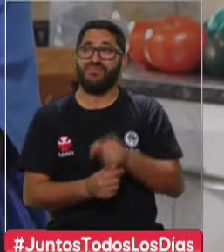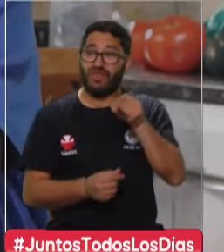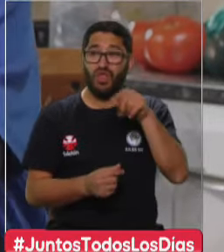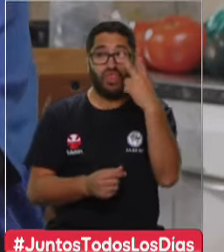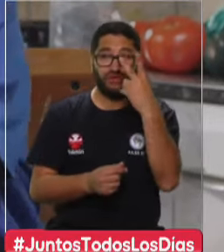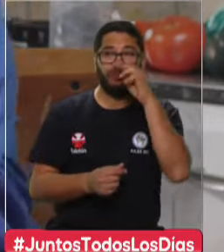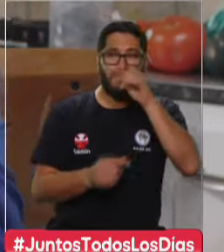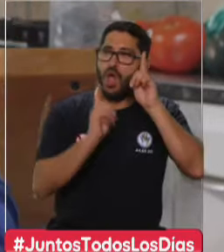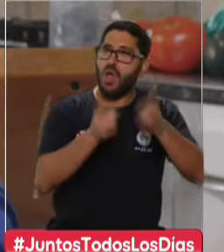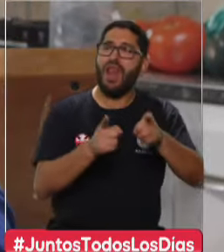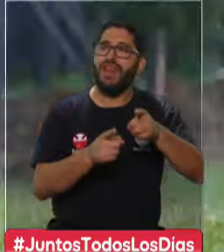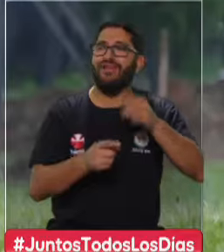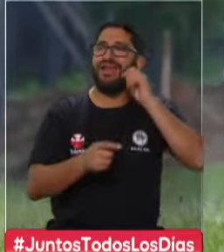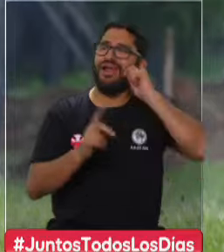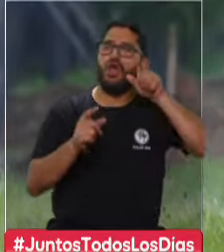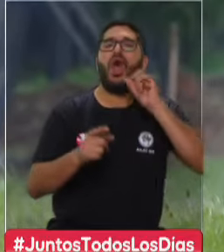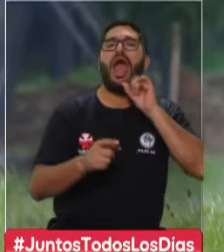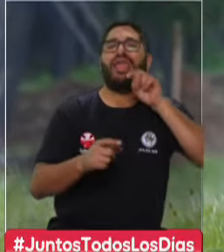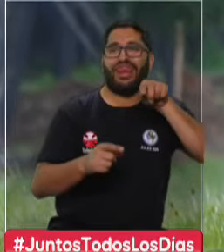libro.